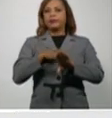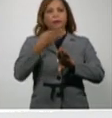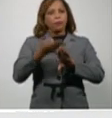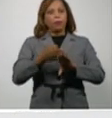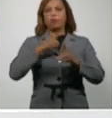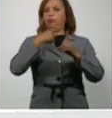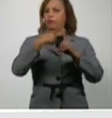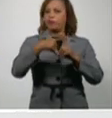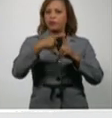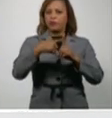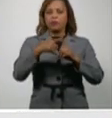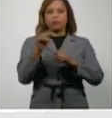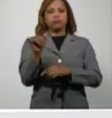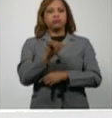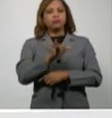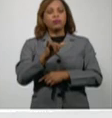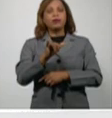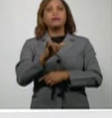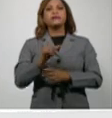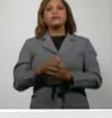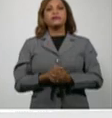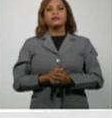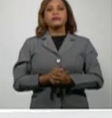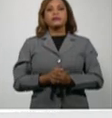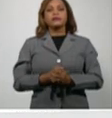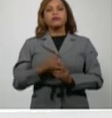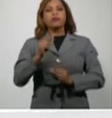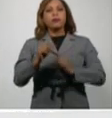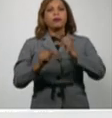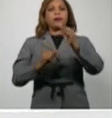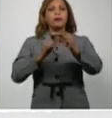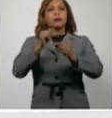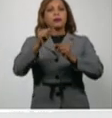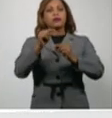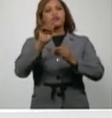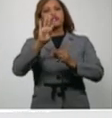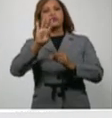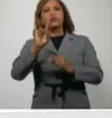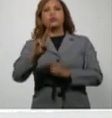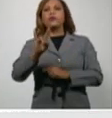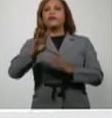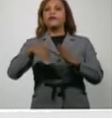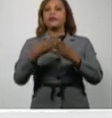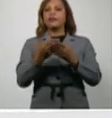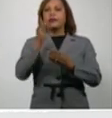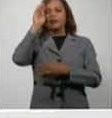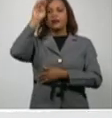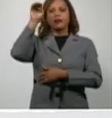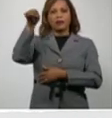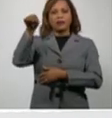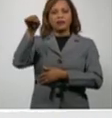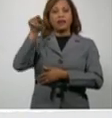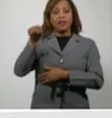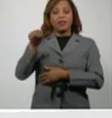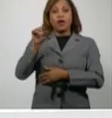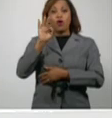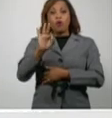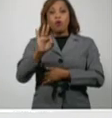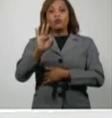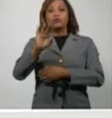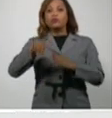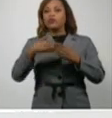una evolución, reitero, de 9 días ingresada, de ellos 8 en terapia